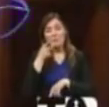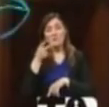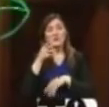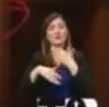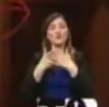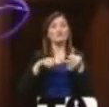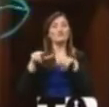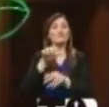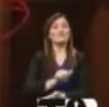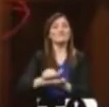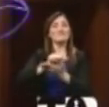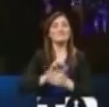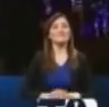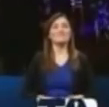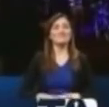públicos en todos lados.